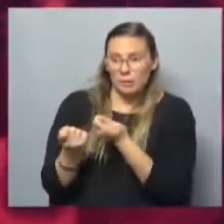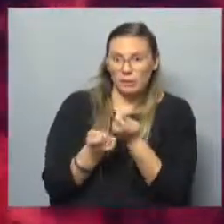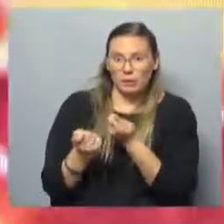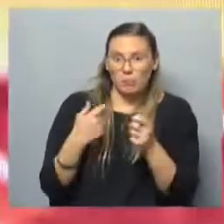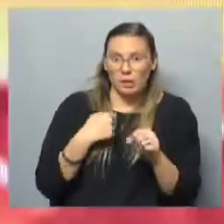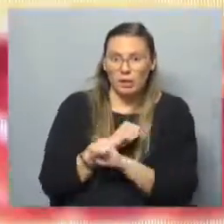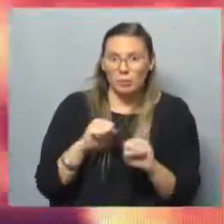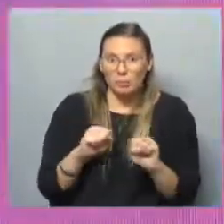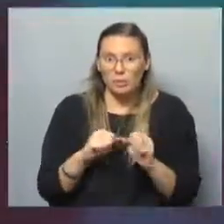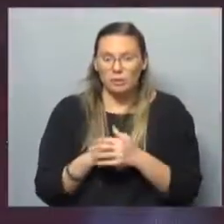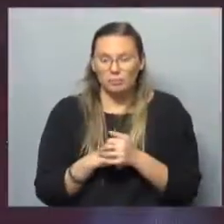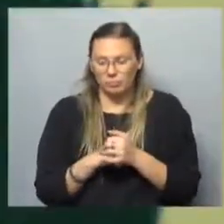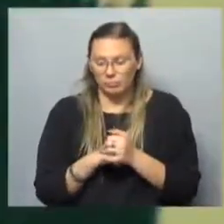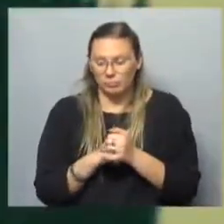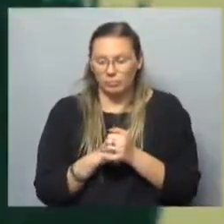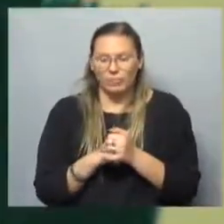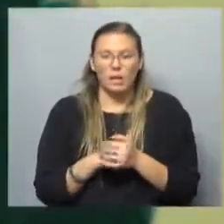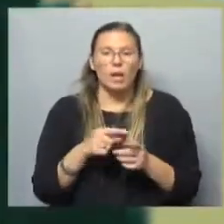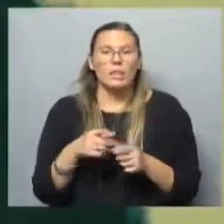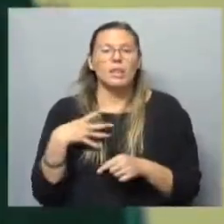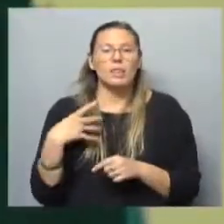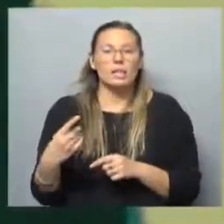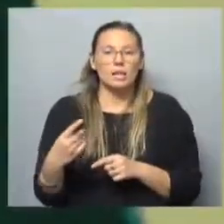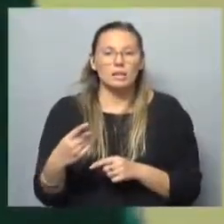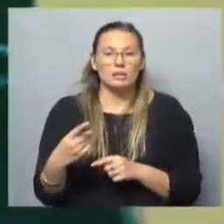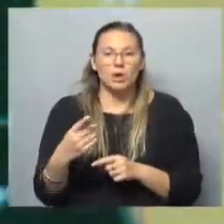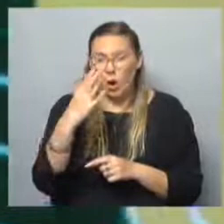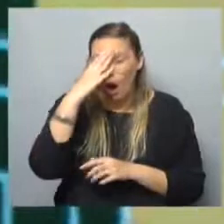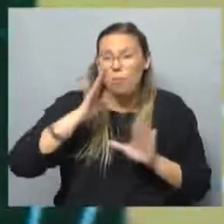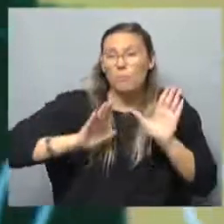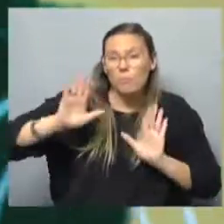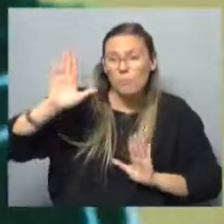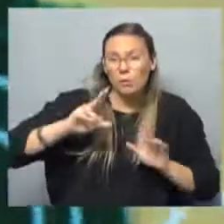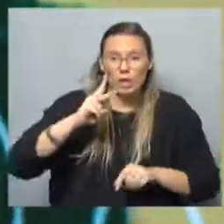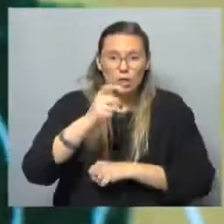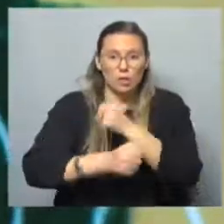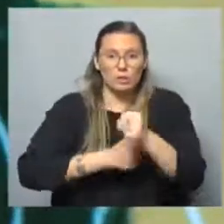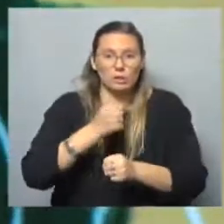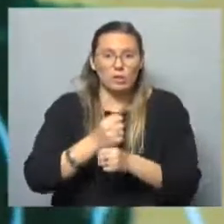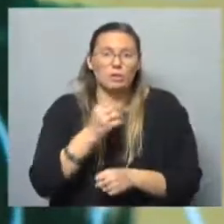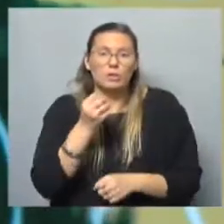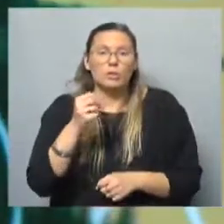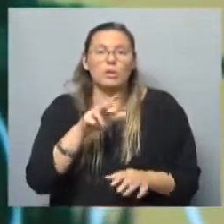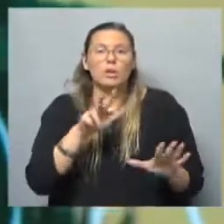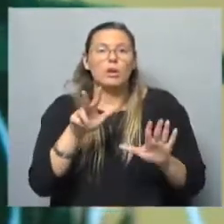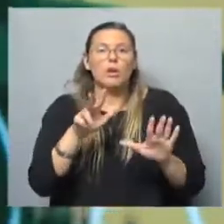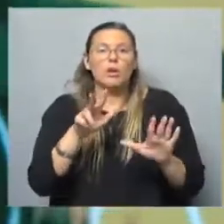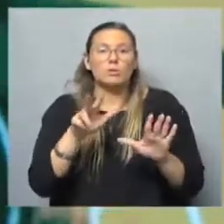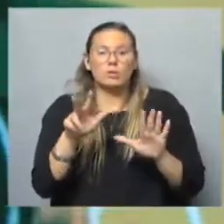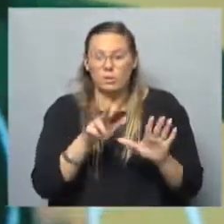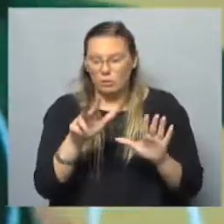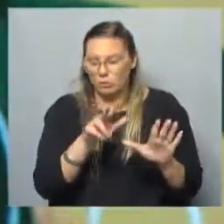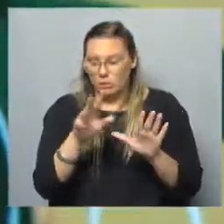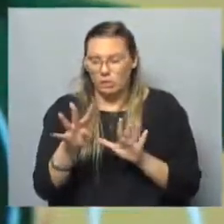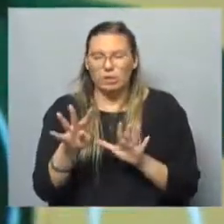que entrara Carlitos Prado. Que fue director de la Murga, dos años mágicos de la Murga, del 88 y del 89, que debutó